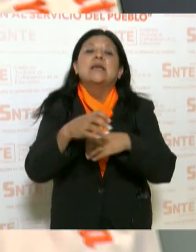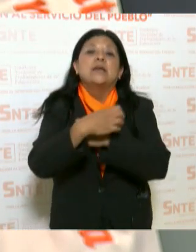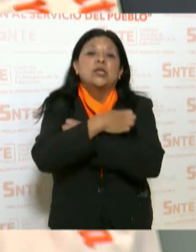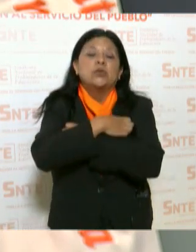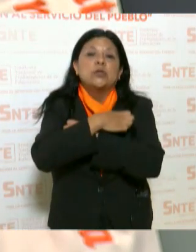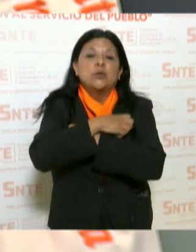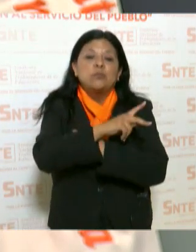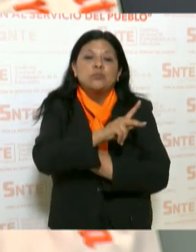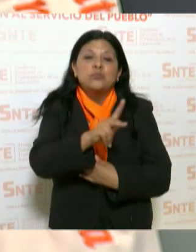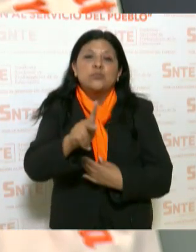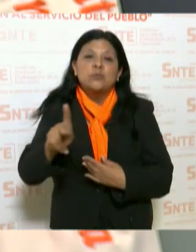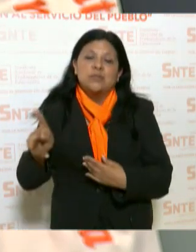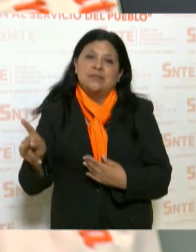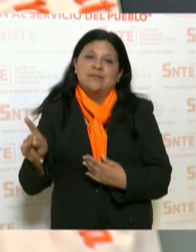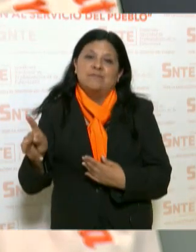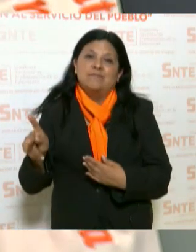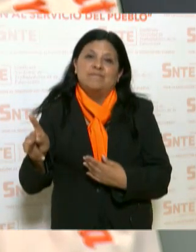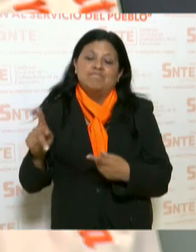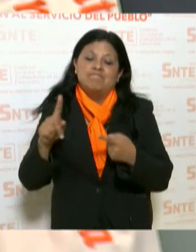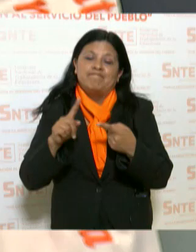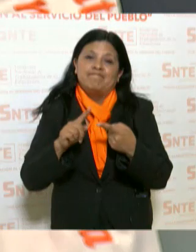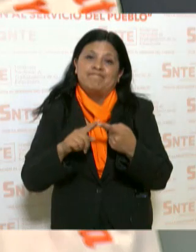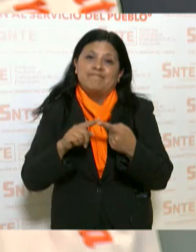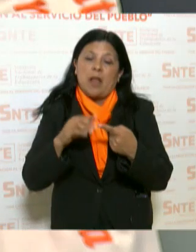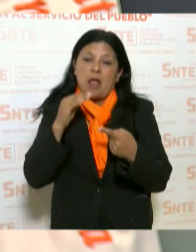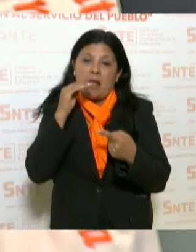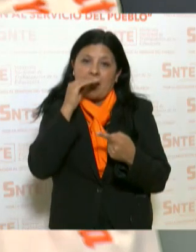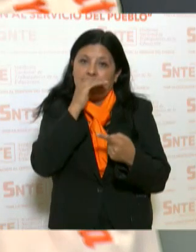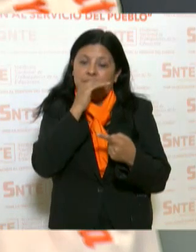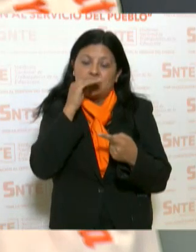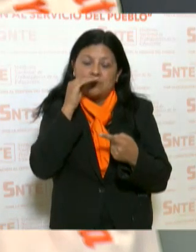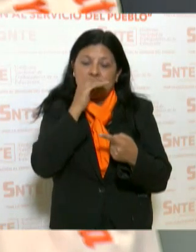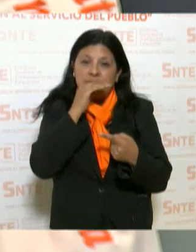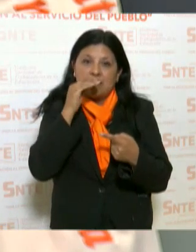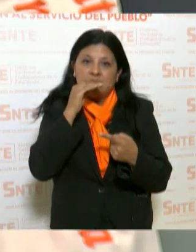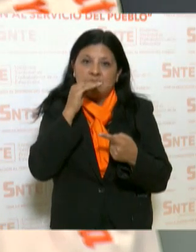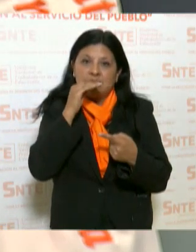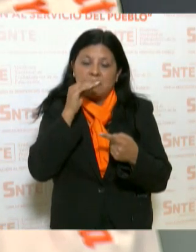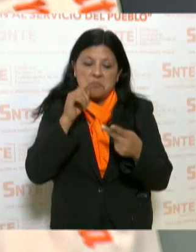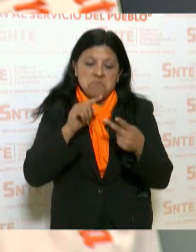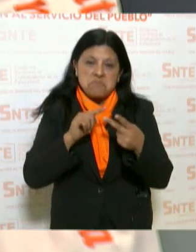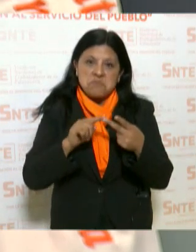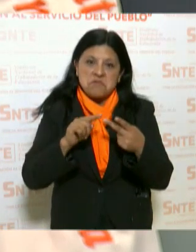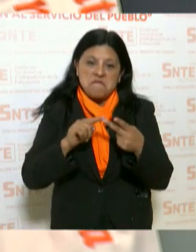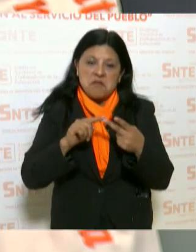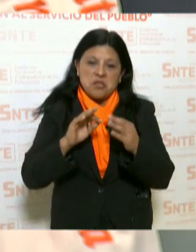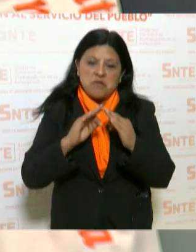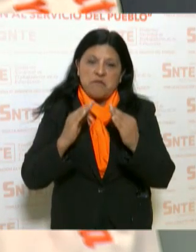gratuita en todos los niveles de escolaridad.